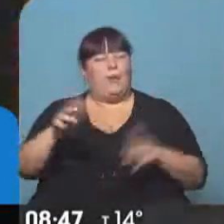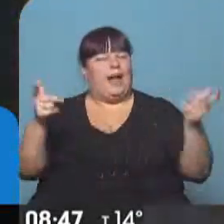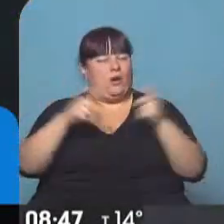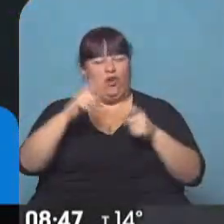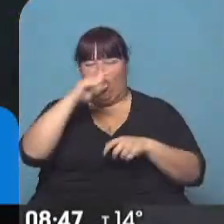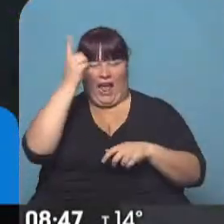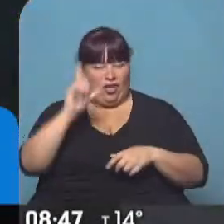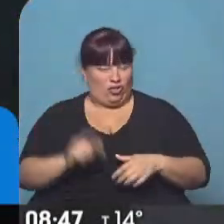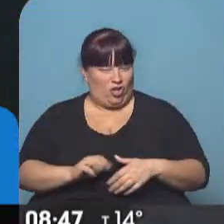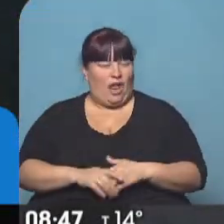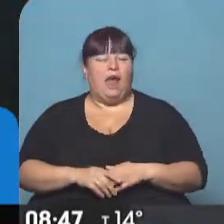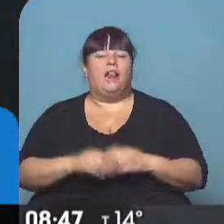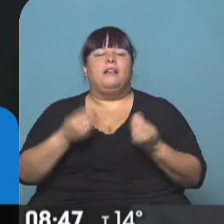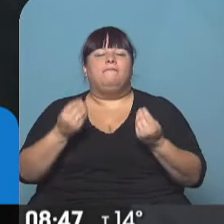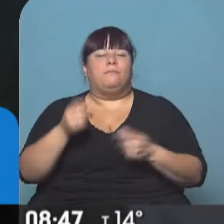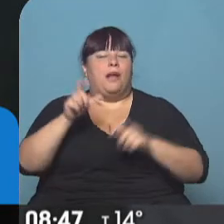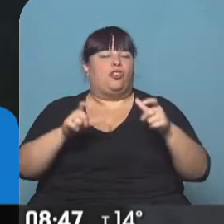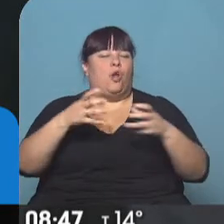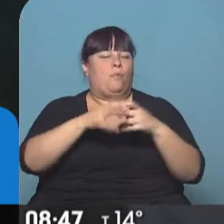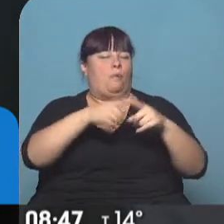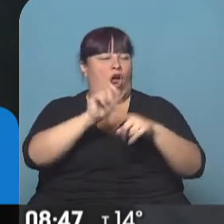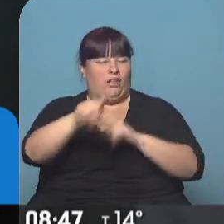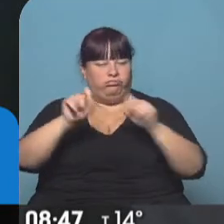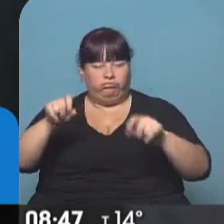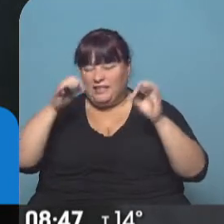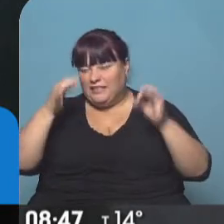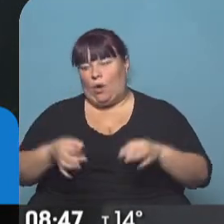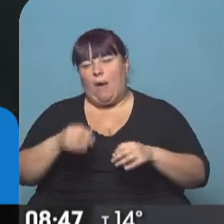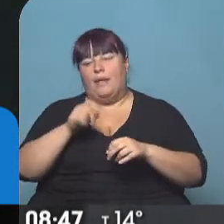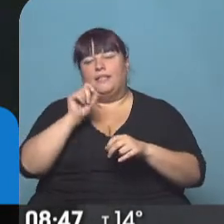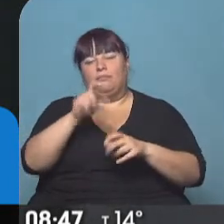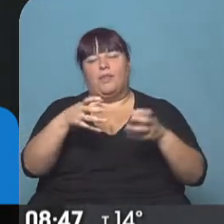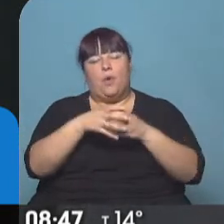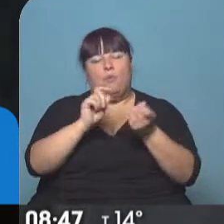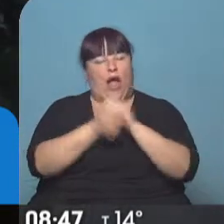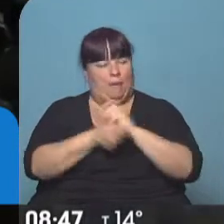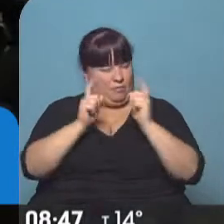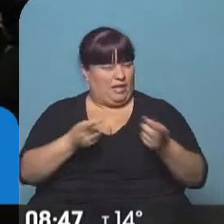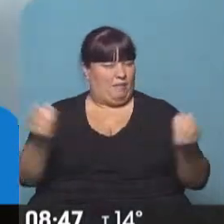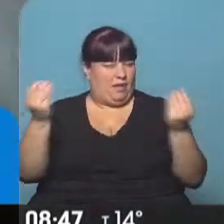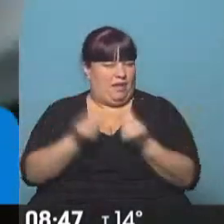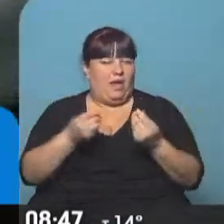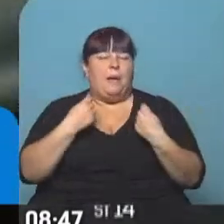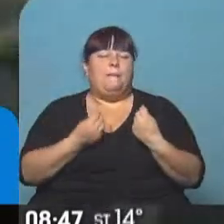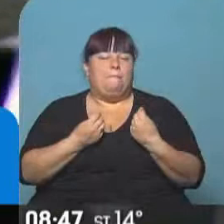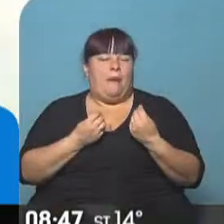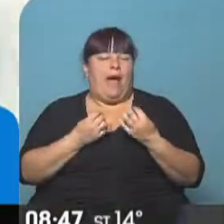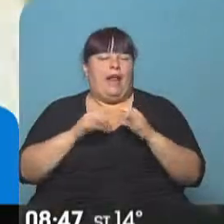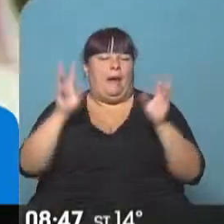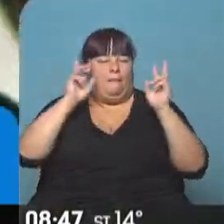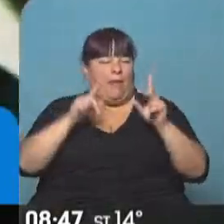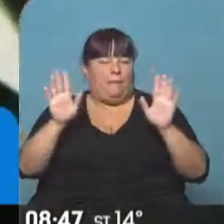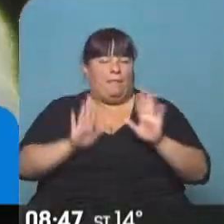nacional con referentes partidarios y seguramente con referentes del frente cambiamos también para diagramar